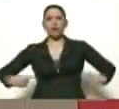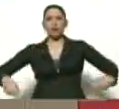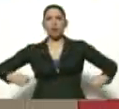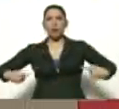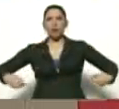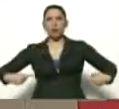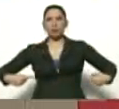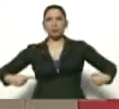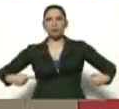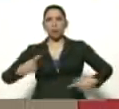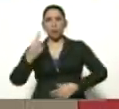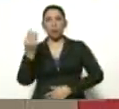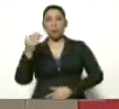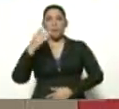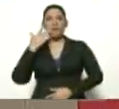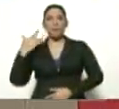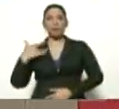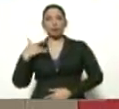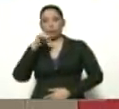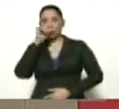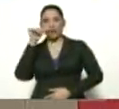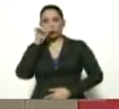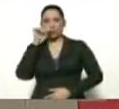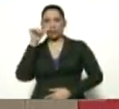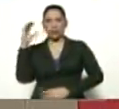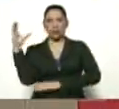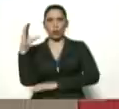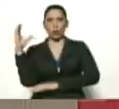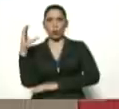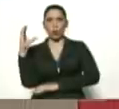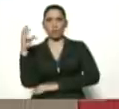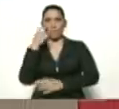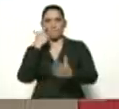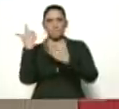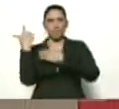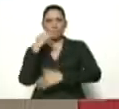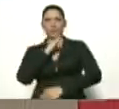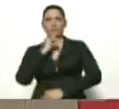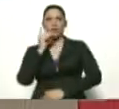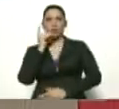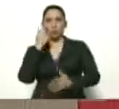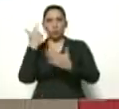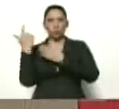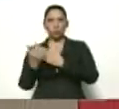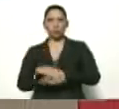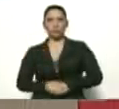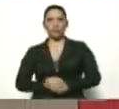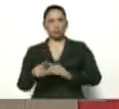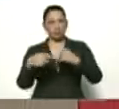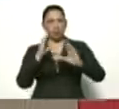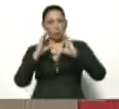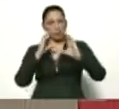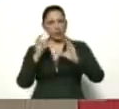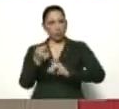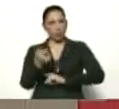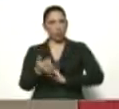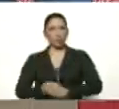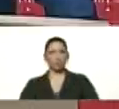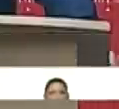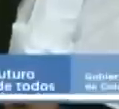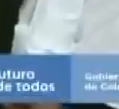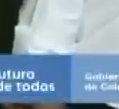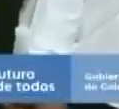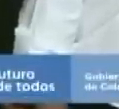a uno de los más famosos narcotraficantes en la península de la guajira vamos a ver ese vídeo de duke y después conversamos un poco